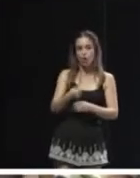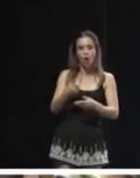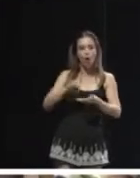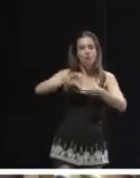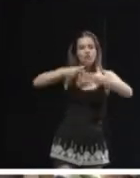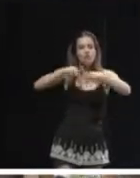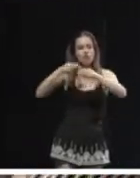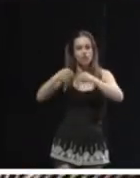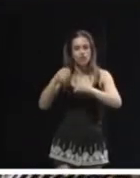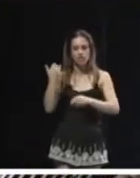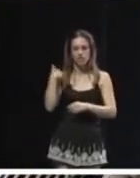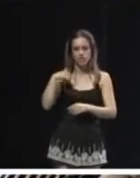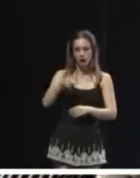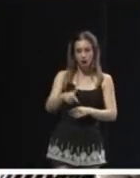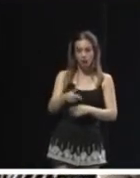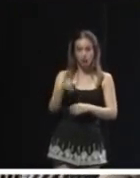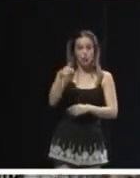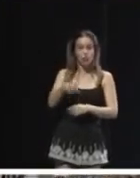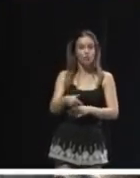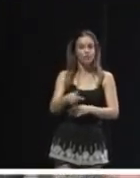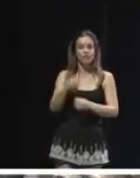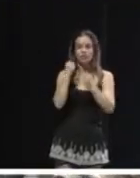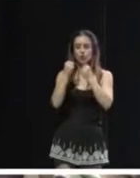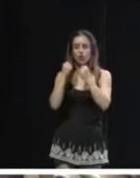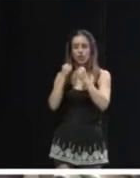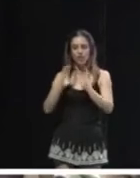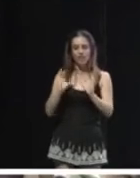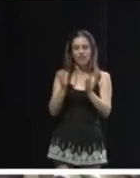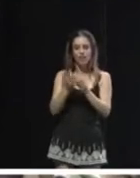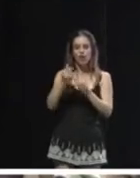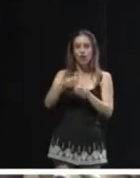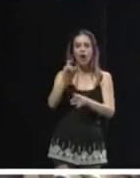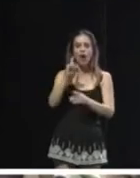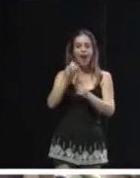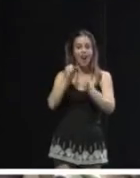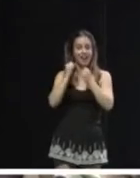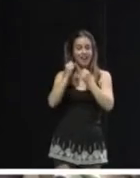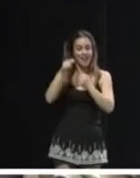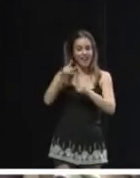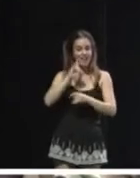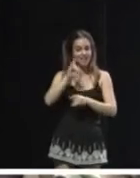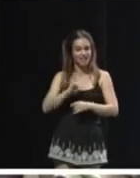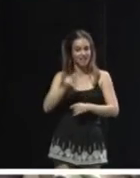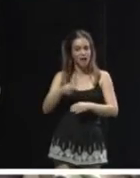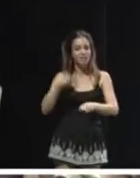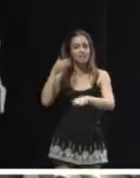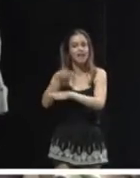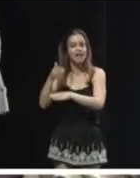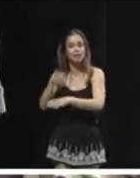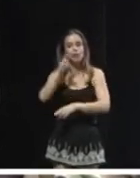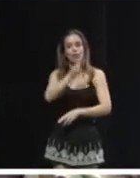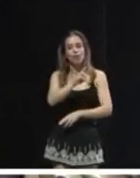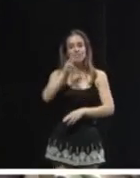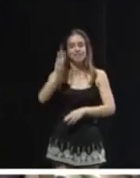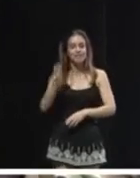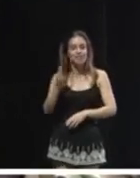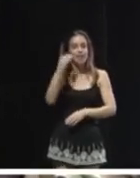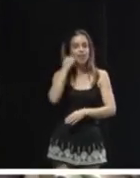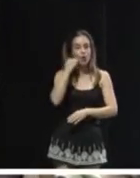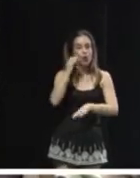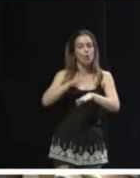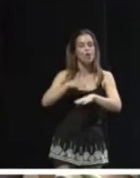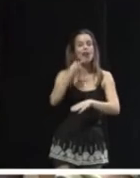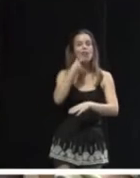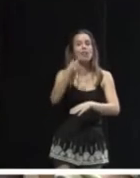enorme riesgo de concentración energética. No hay ningún país semejante. Pues salimos a votar el 23 de julio para